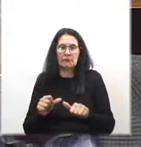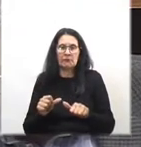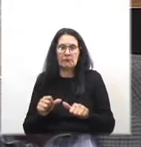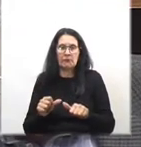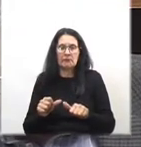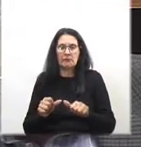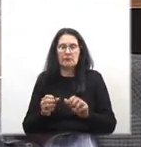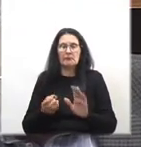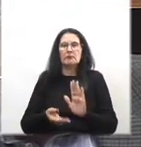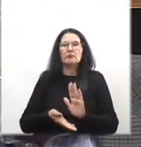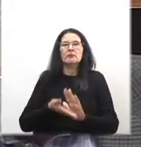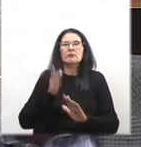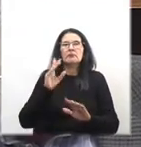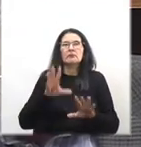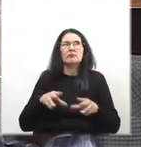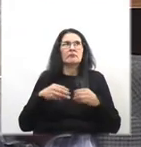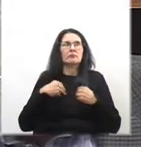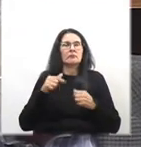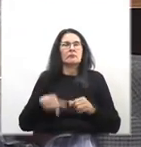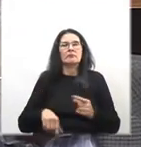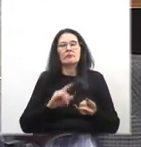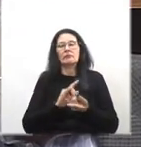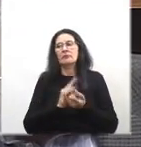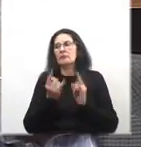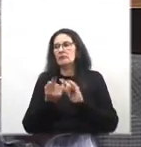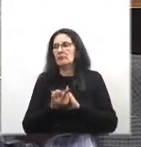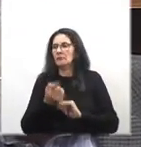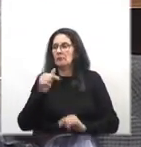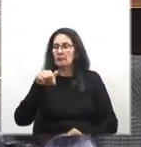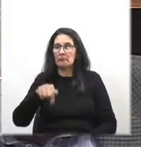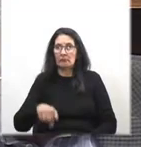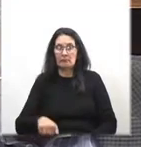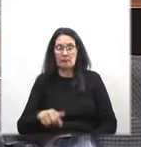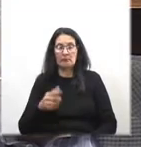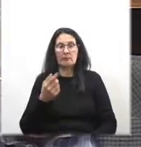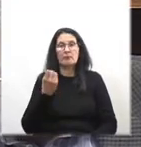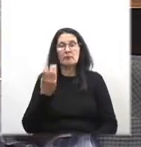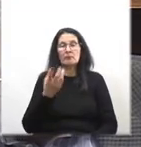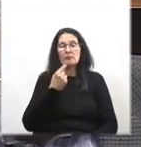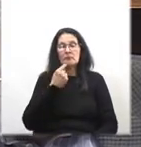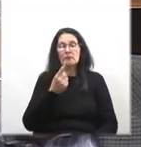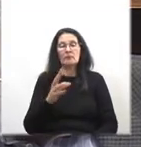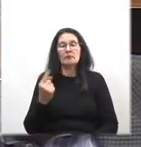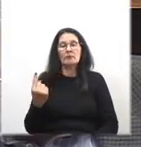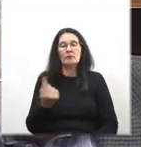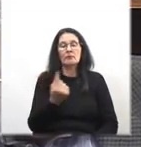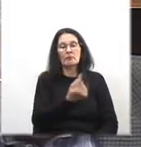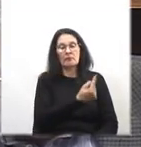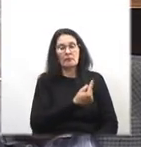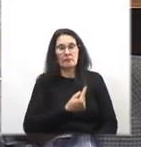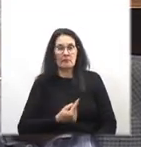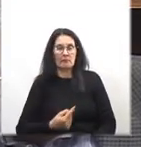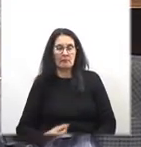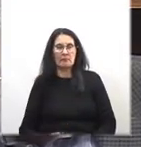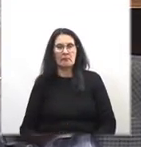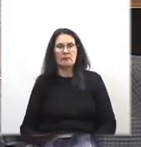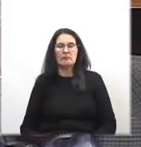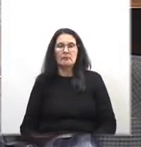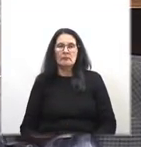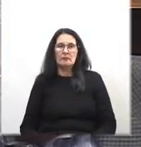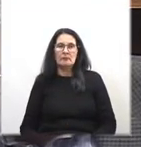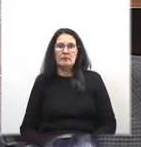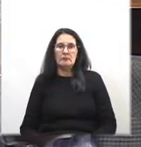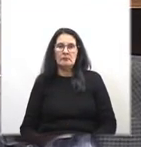que va a tomar el Parlamento hoy, por lo menos por la información de que disponemos respecto al posicionamiento de cada uno de los partidos políticos.